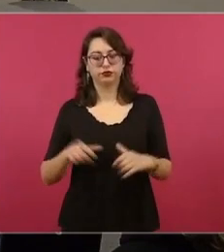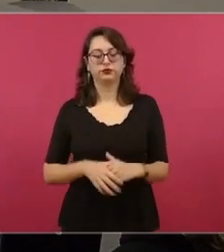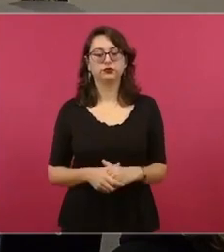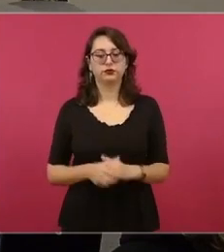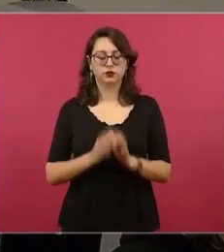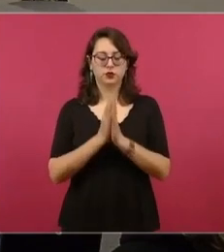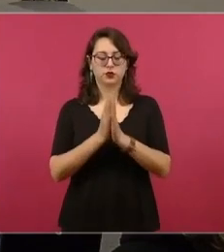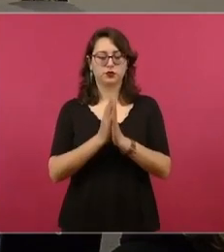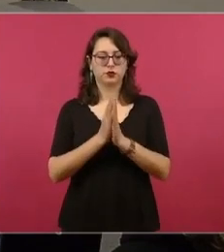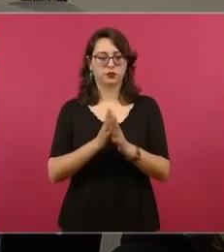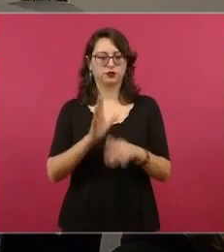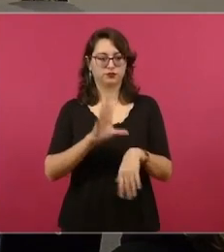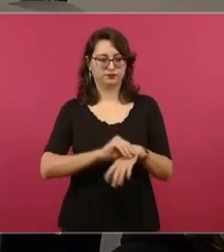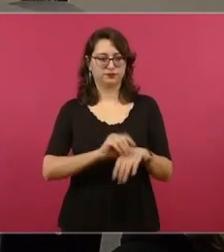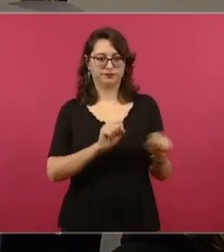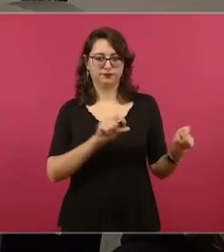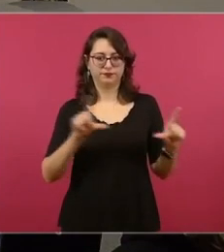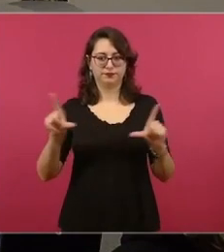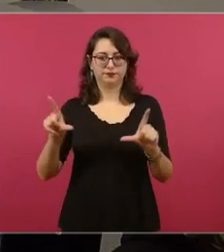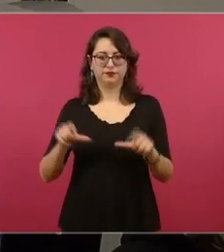De favor, Jesús.